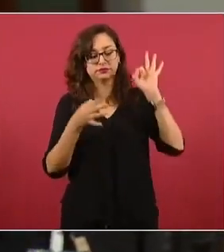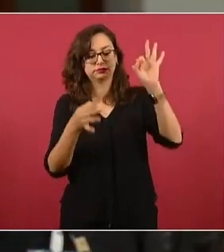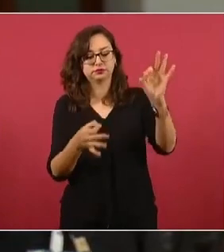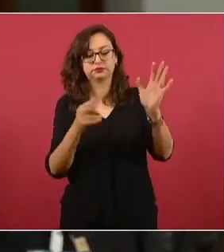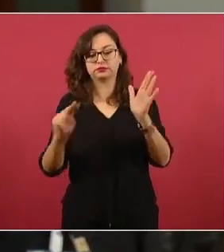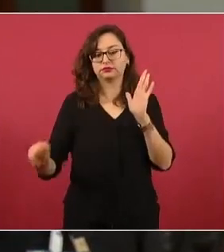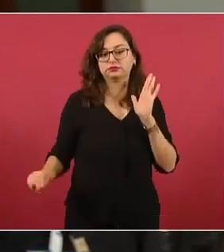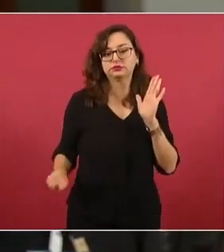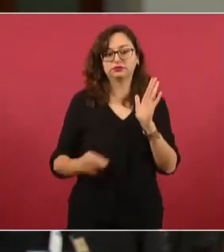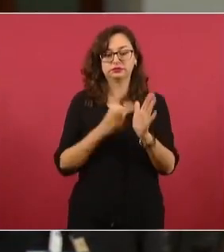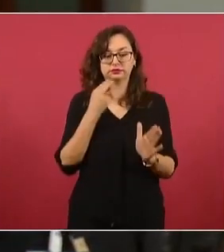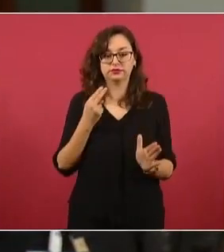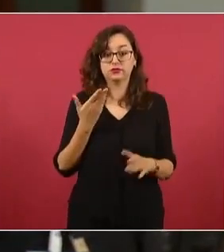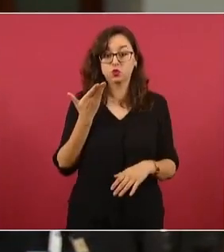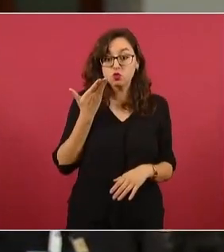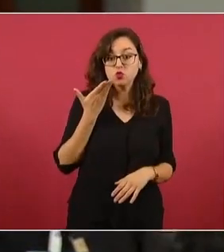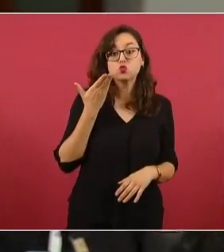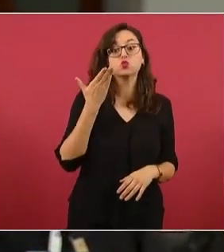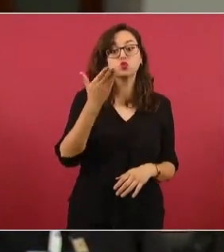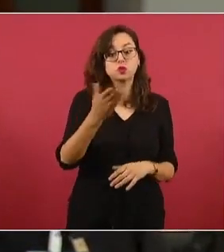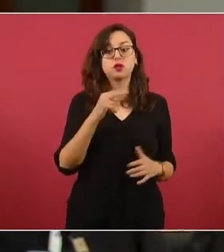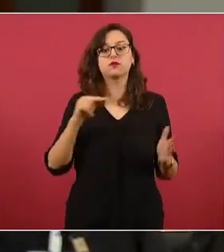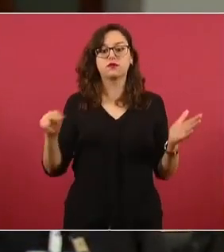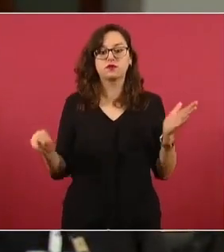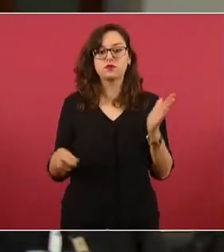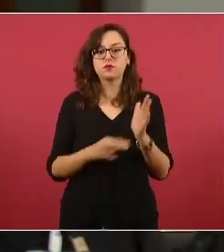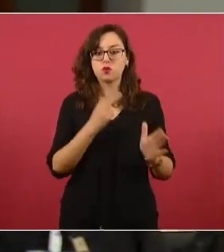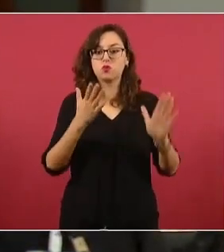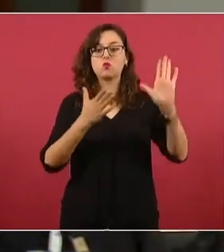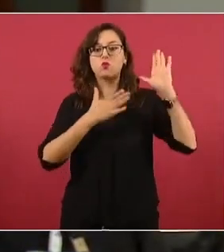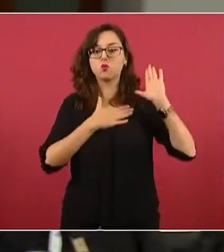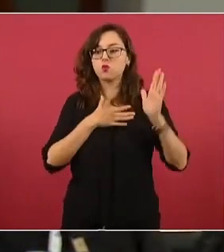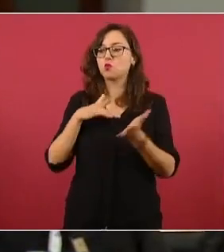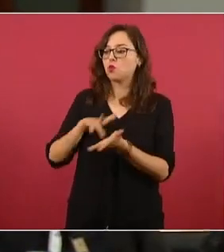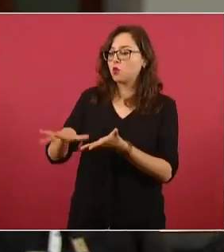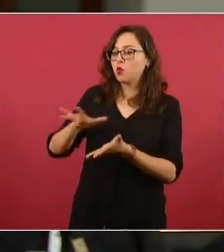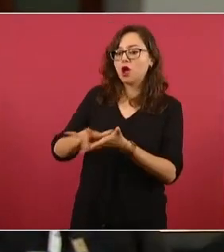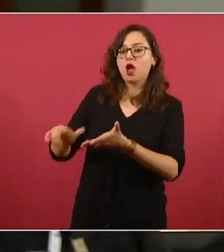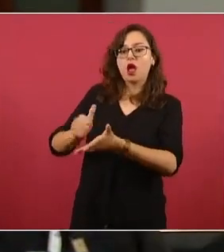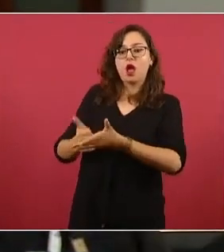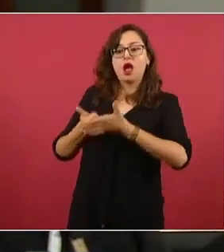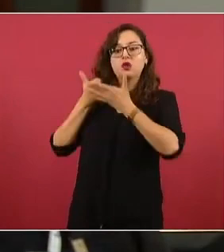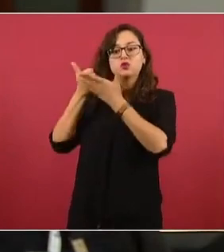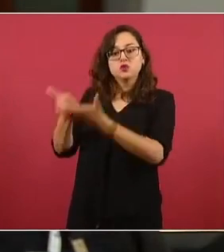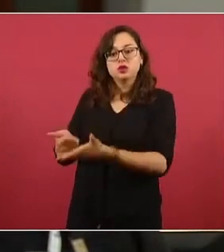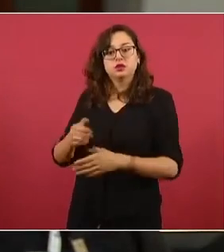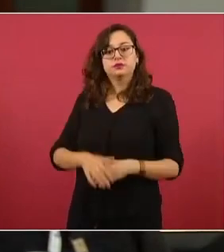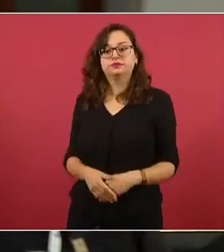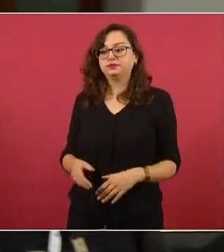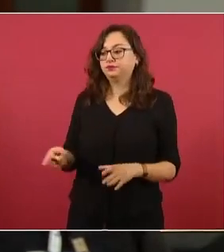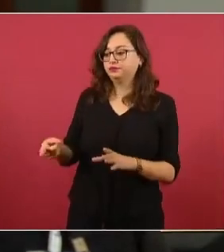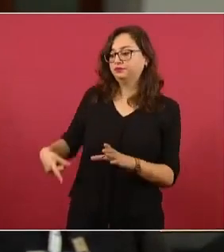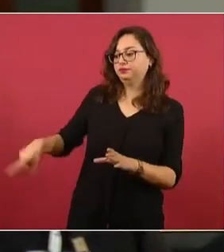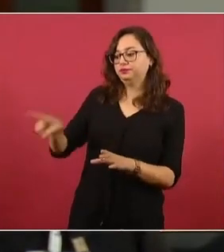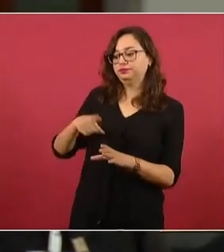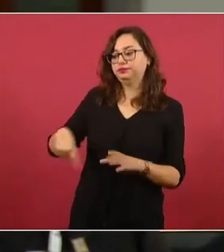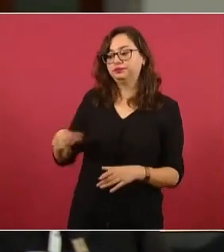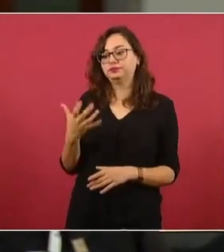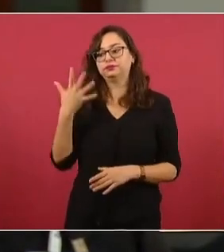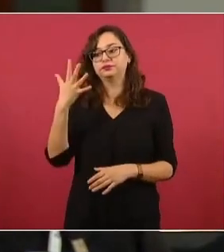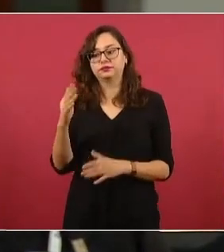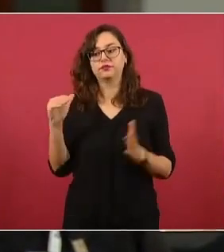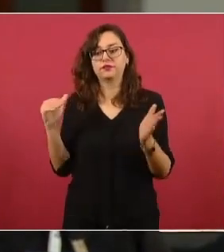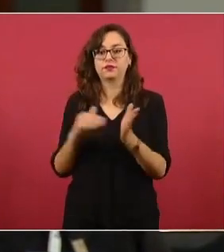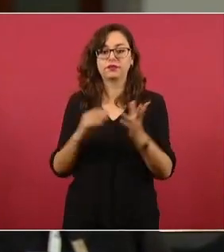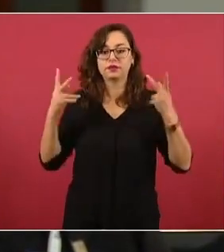firmó una carta en la que les ayudaría. Hoy estos 5,000 petroleros